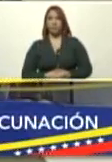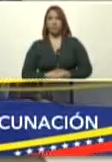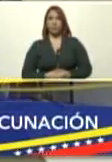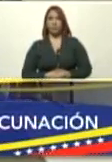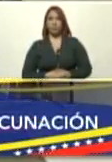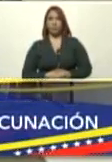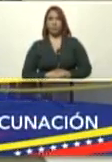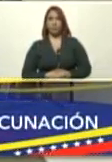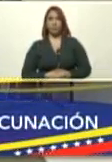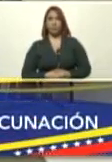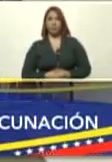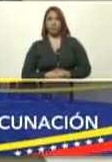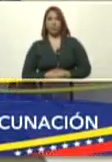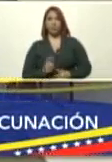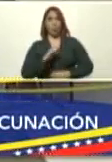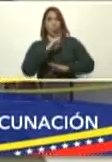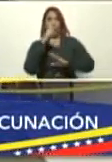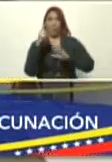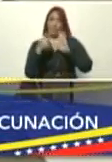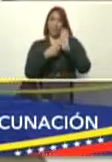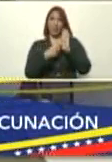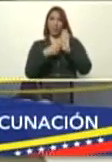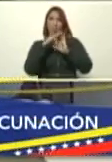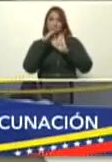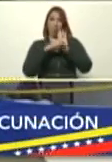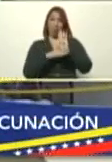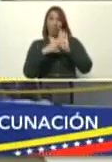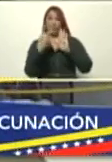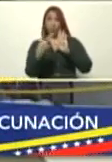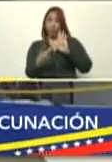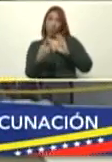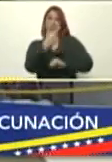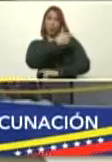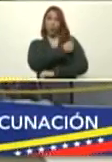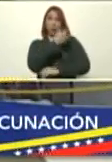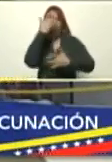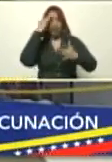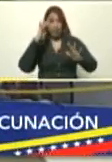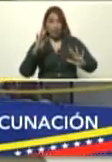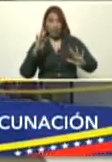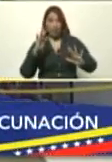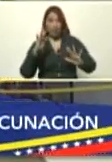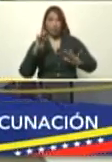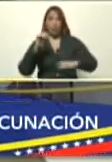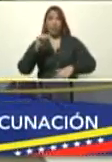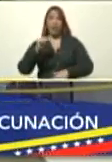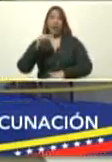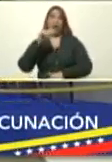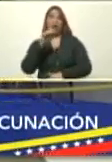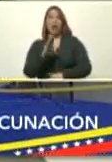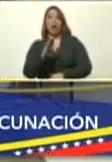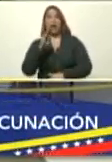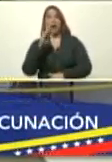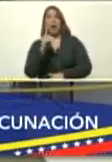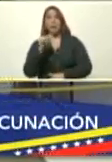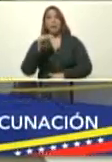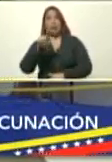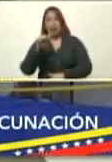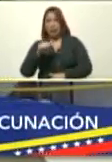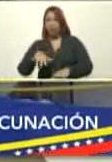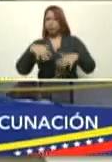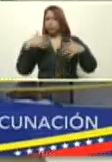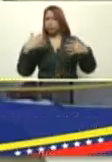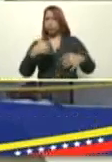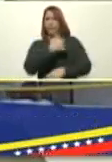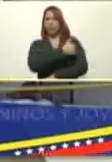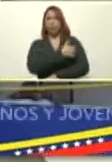menú completo, ¿qué le llaman? El menú completo de las dos vacunas. En el caso de la Dala, la cubana, tremenda vacuna,